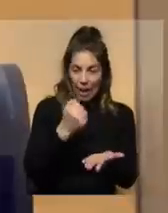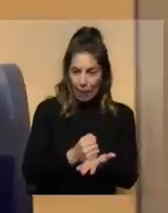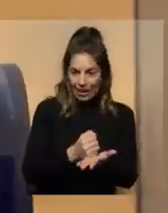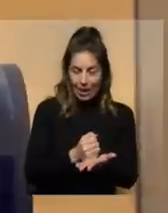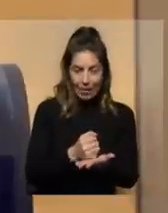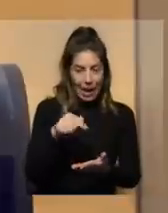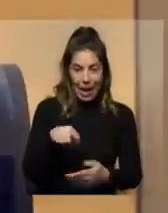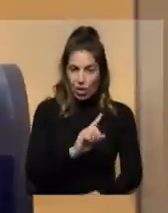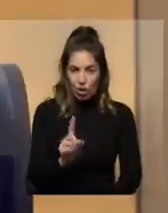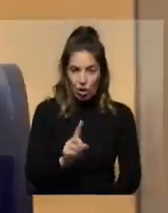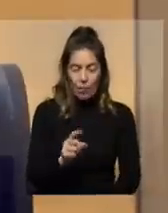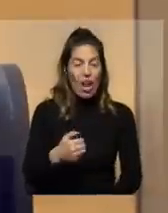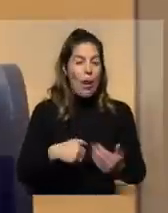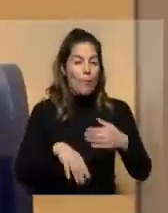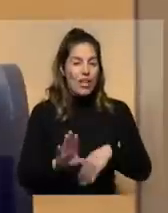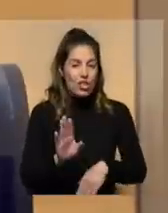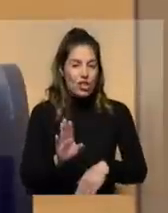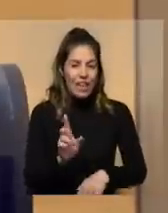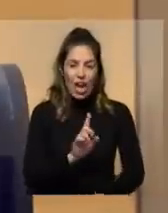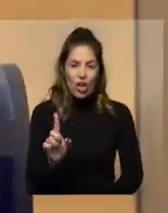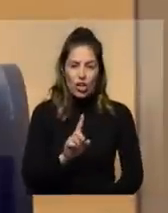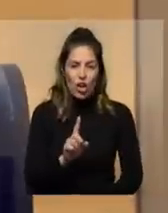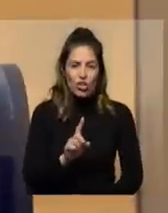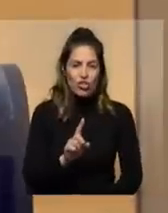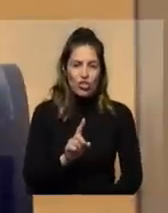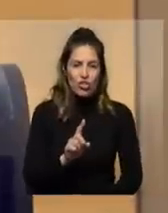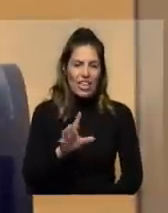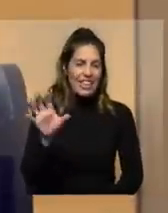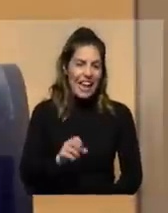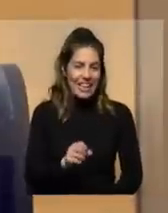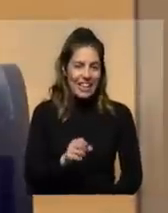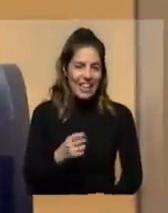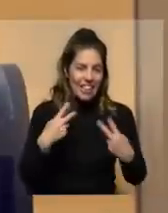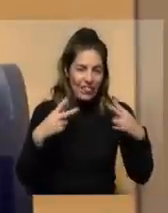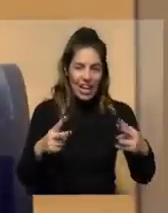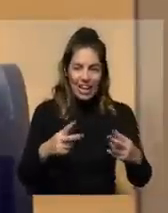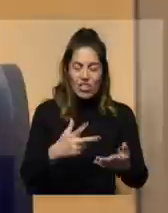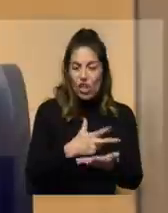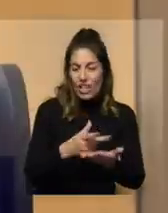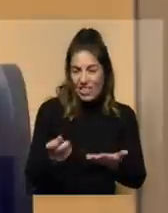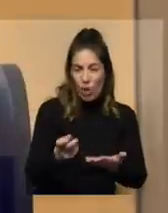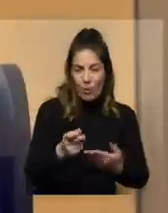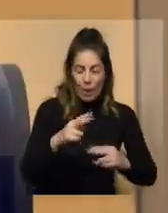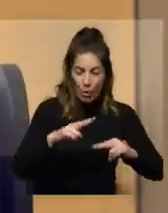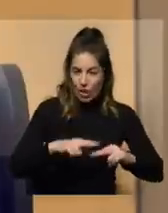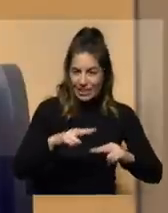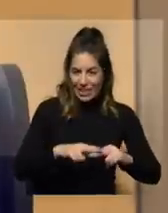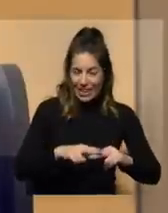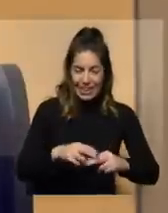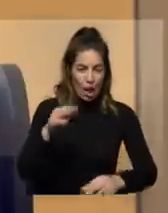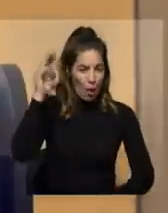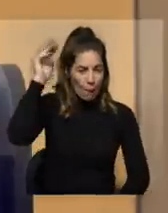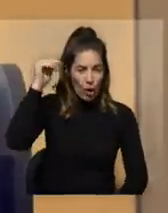esto es una impresión más personal no son artículos que se traen de viaje son los que se compran por internet por Instagram